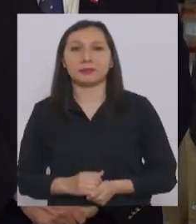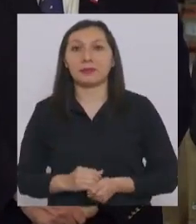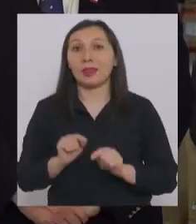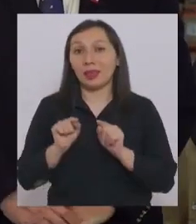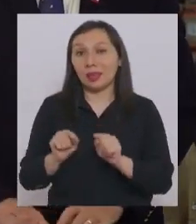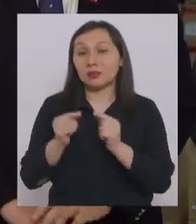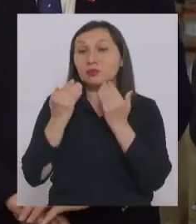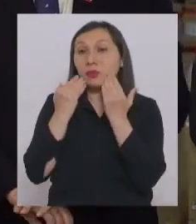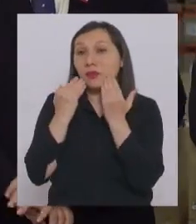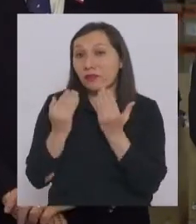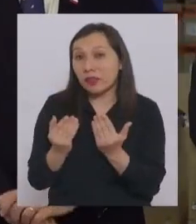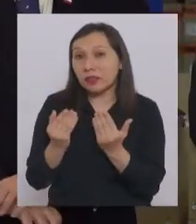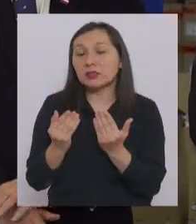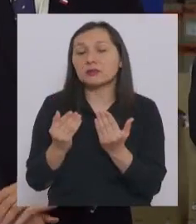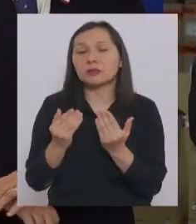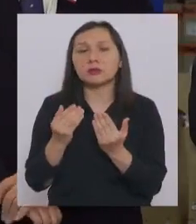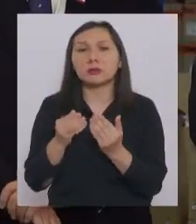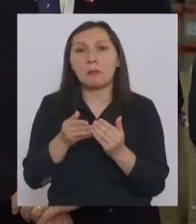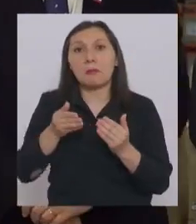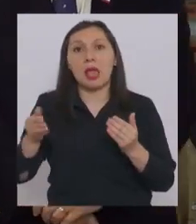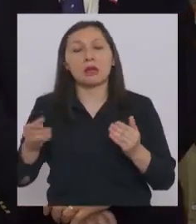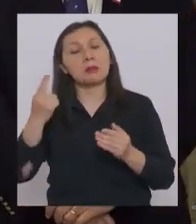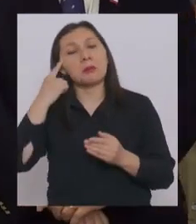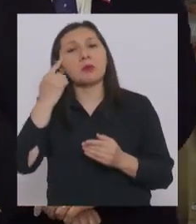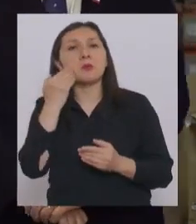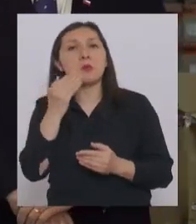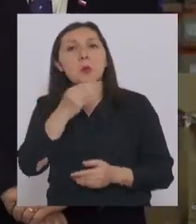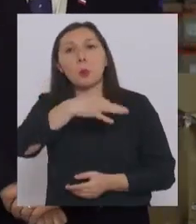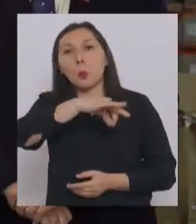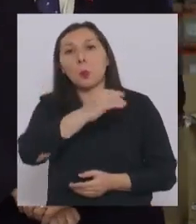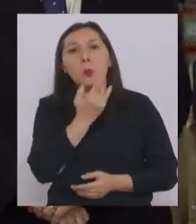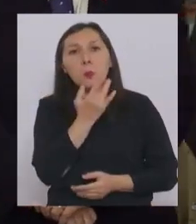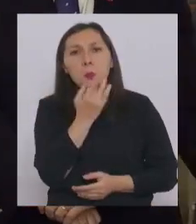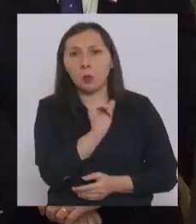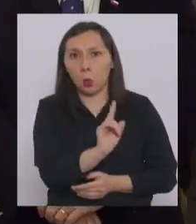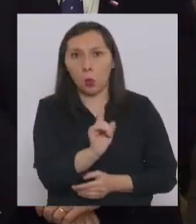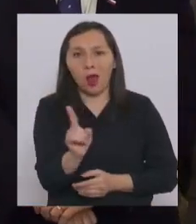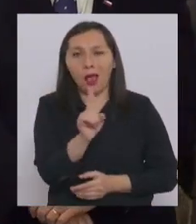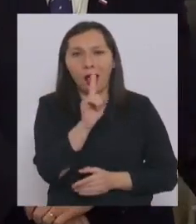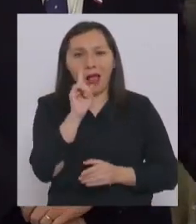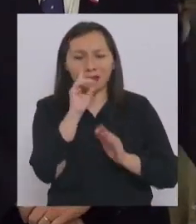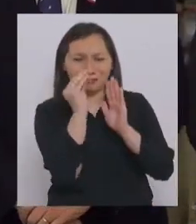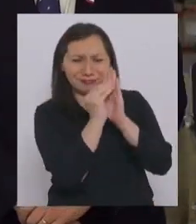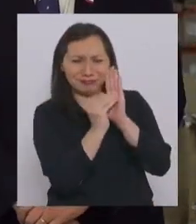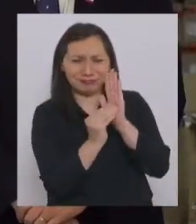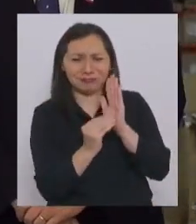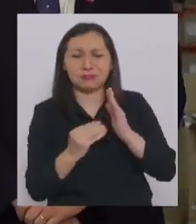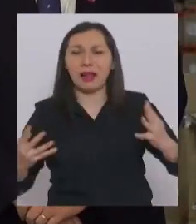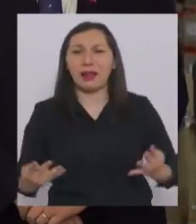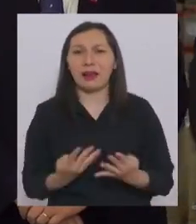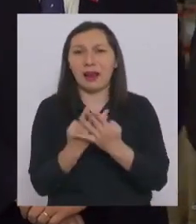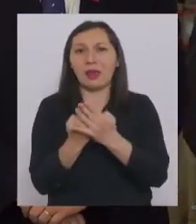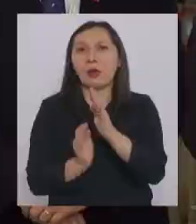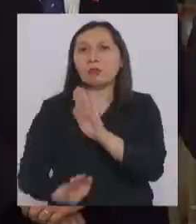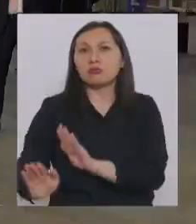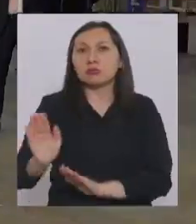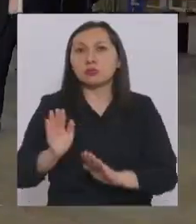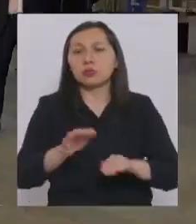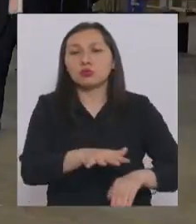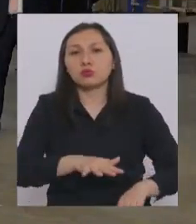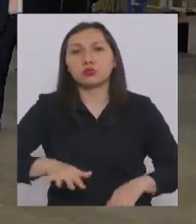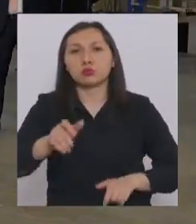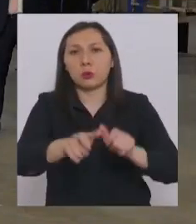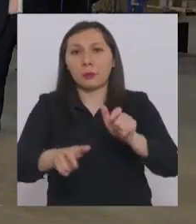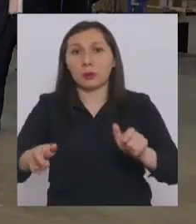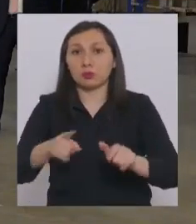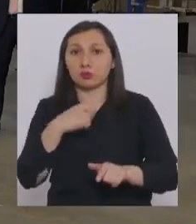Estos beneficios que hoy estamos extendiendo no son beneficios aislados, son parte de una red de protección social que